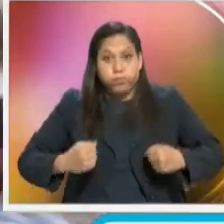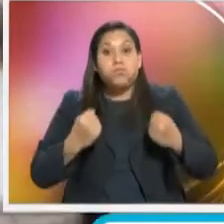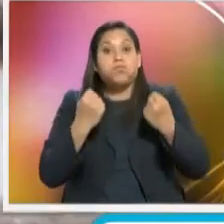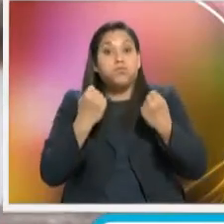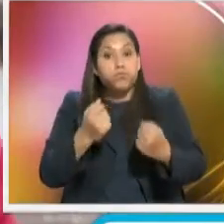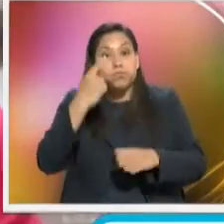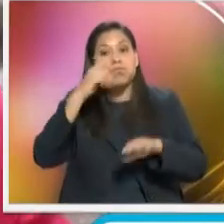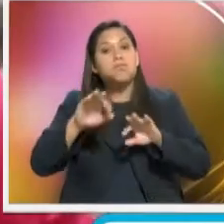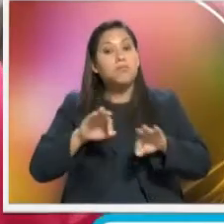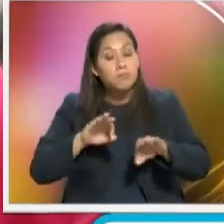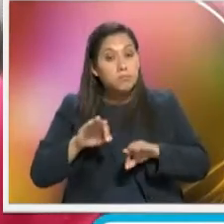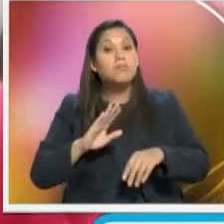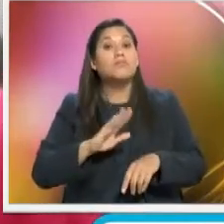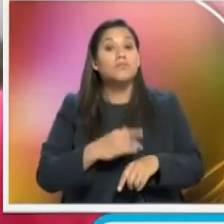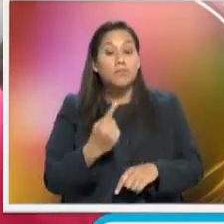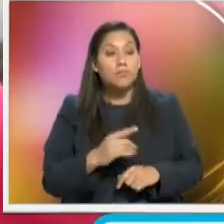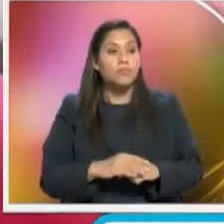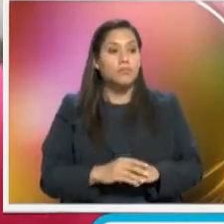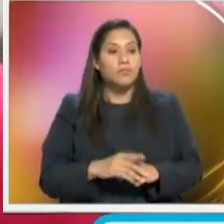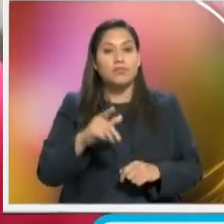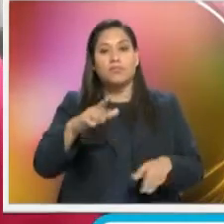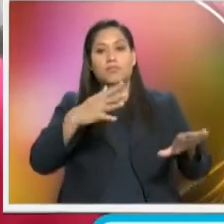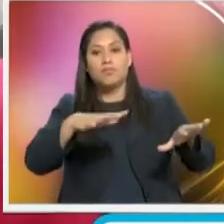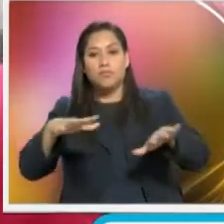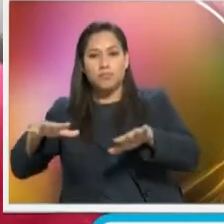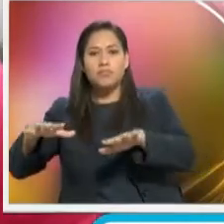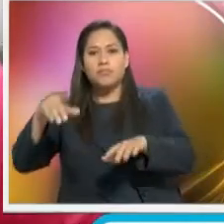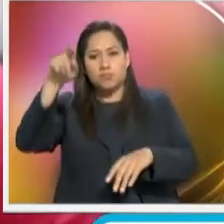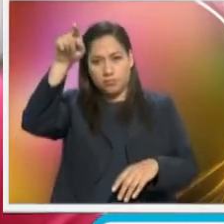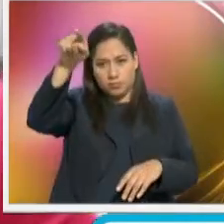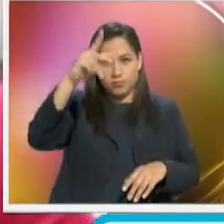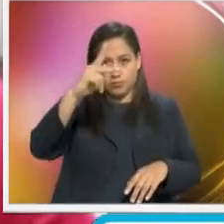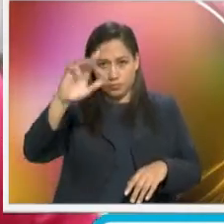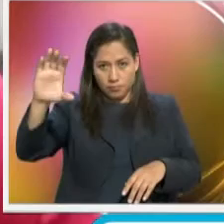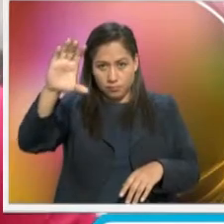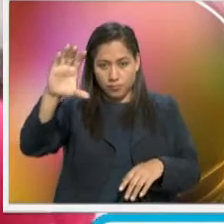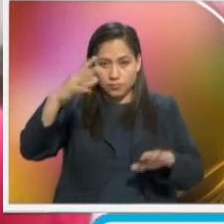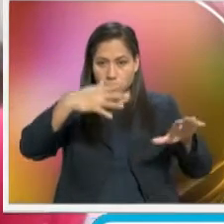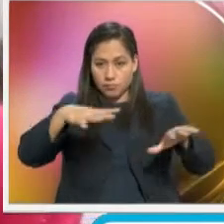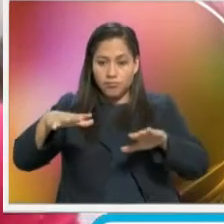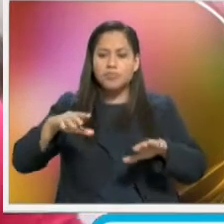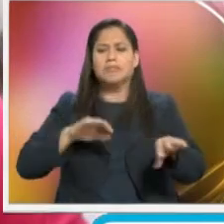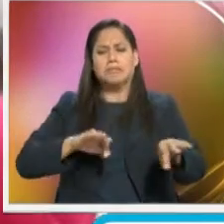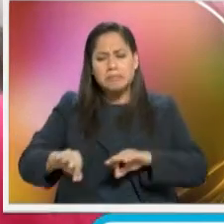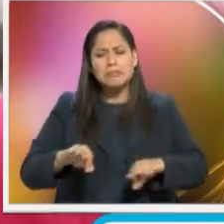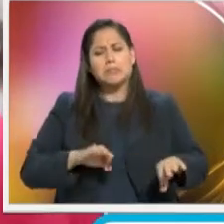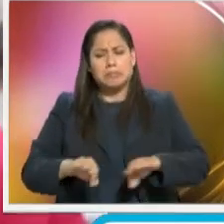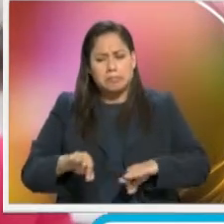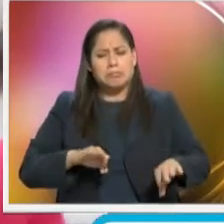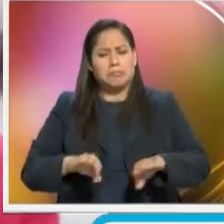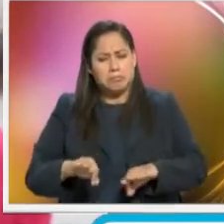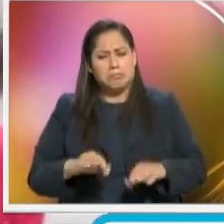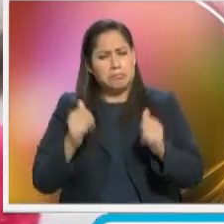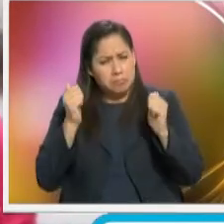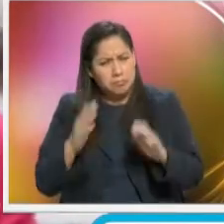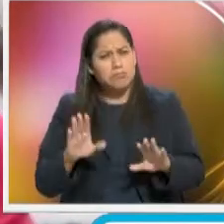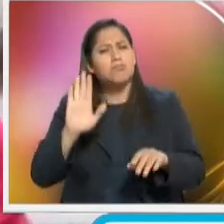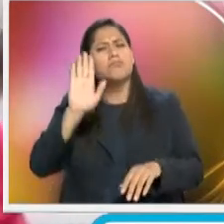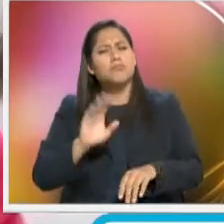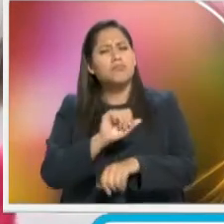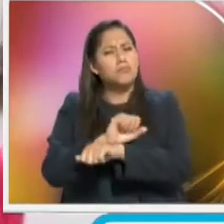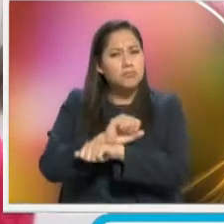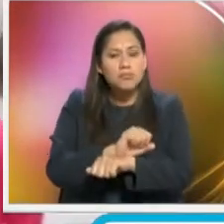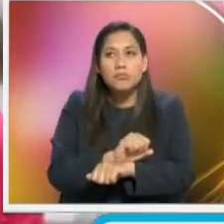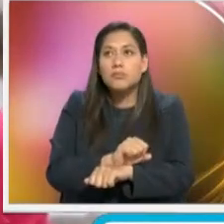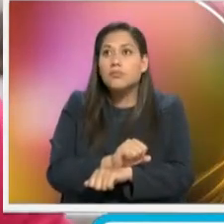de trabajar, pues los lleva a las costas del Pacífico, en donde trabajan como esclavos. Daniela